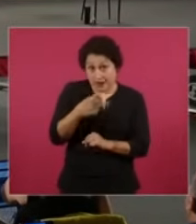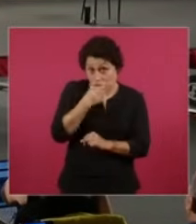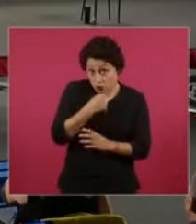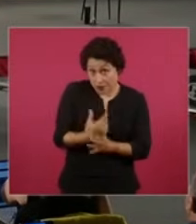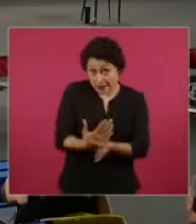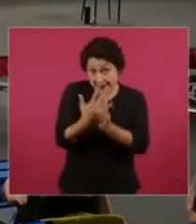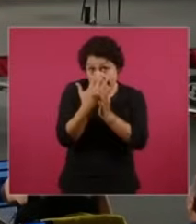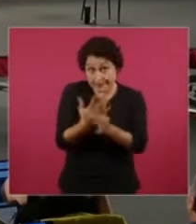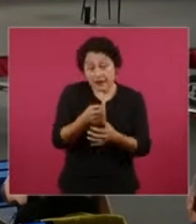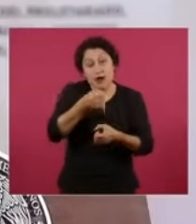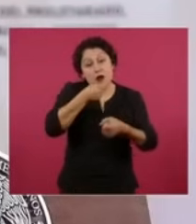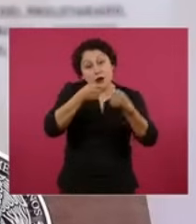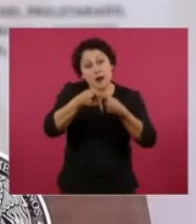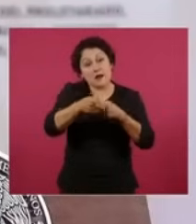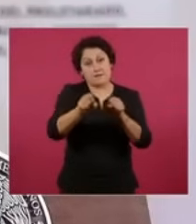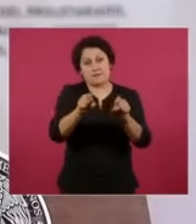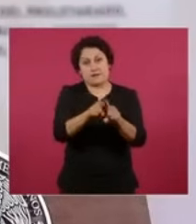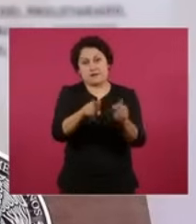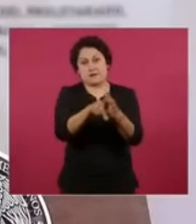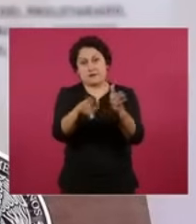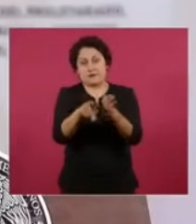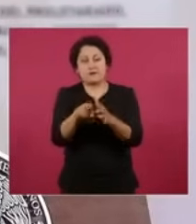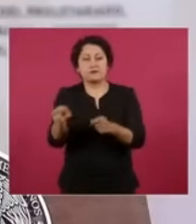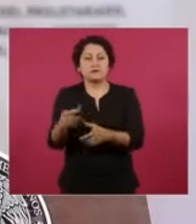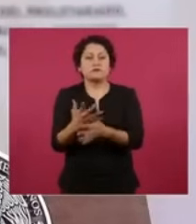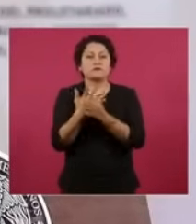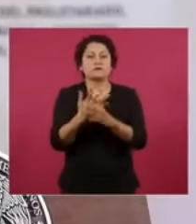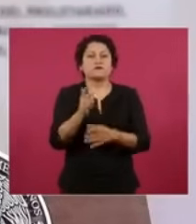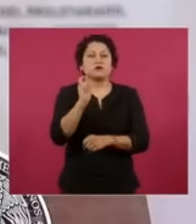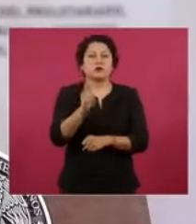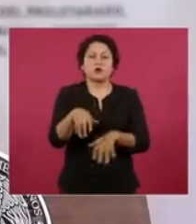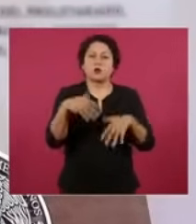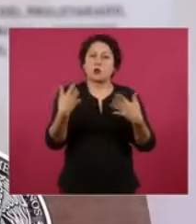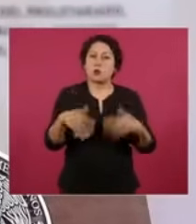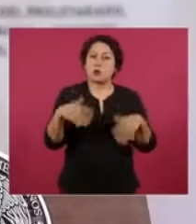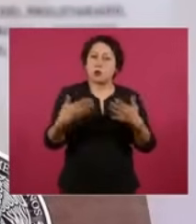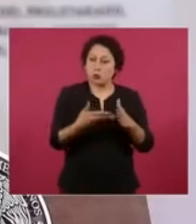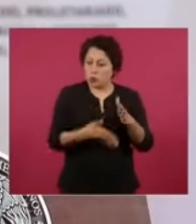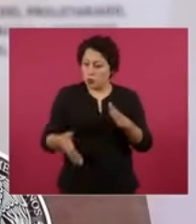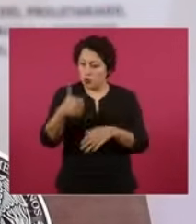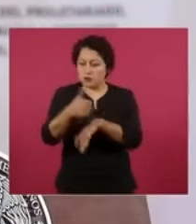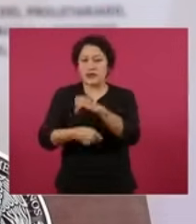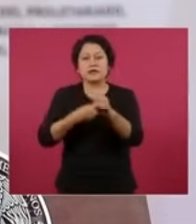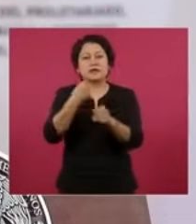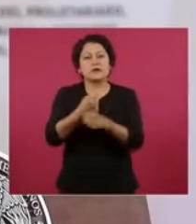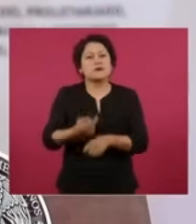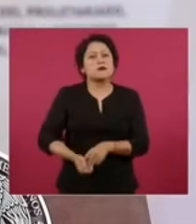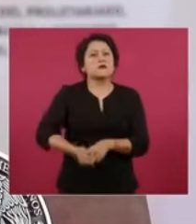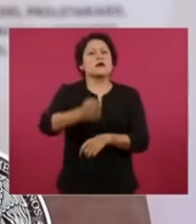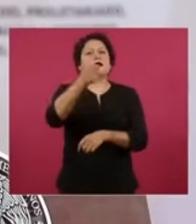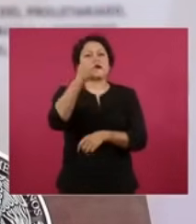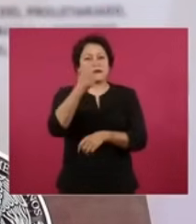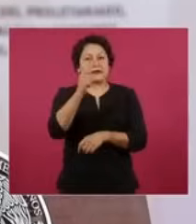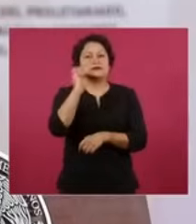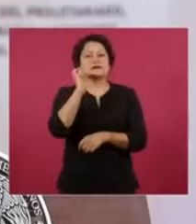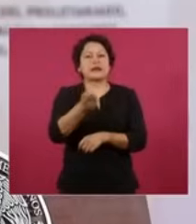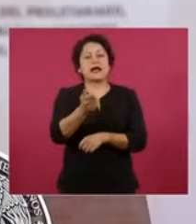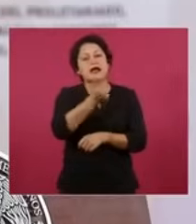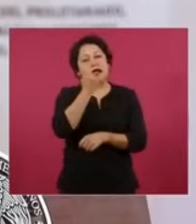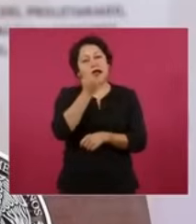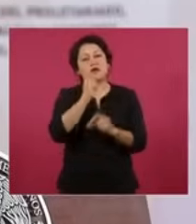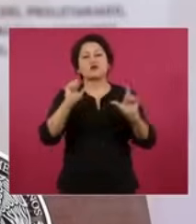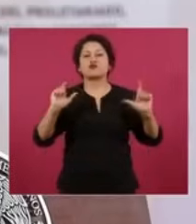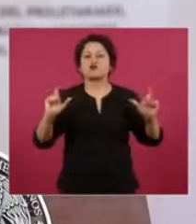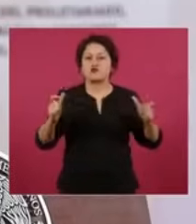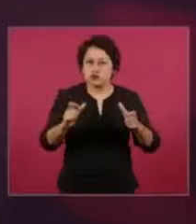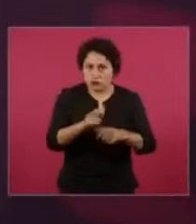sexenio logró lo que nadie había logrado, que es bajar la matrícula, bajar el número de estudiantes, y no nada más el número, la proporción de